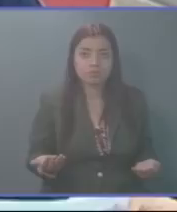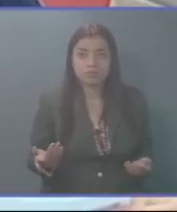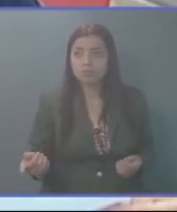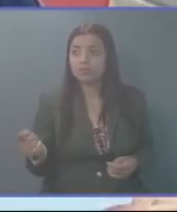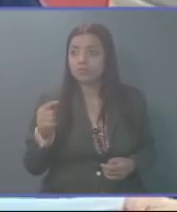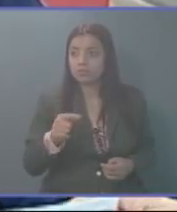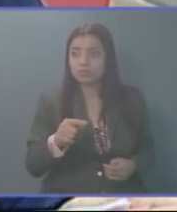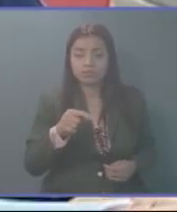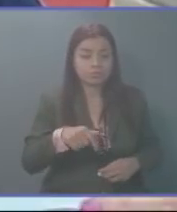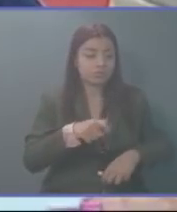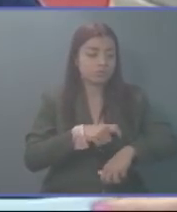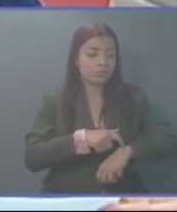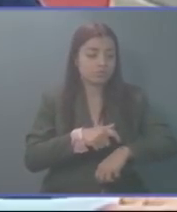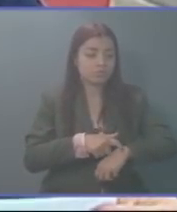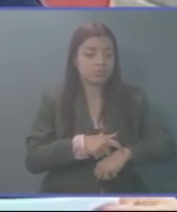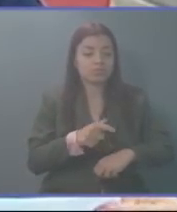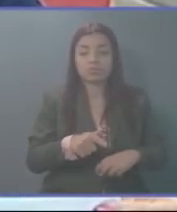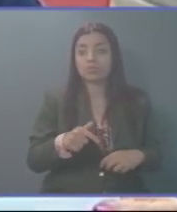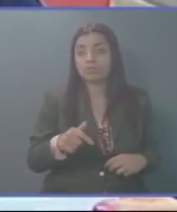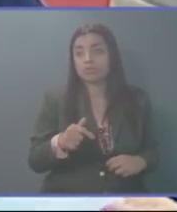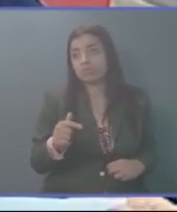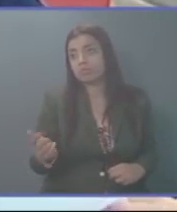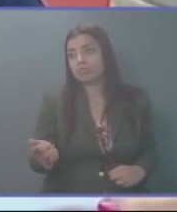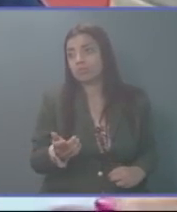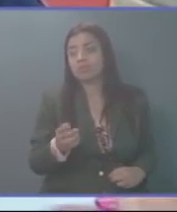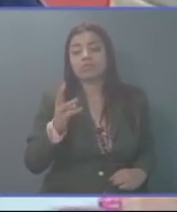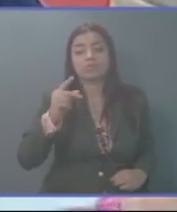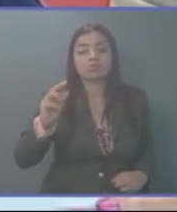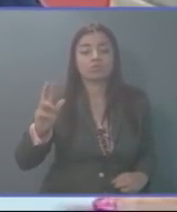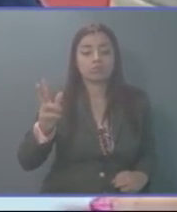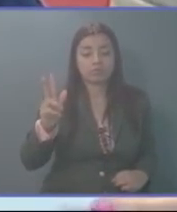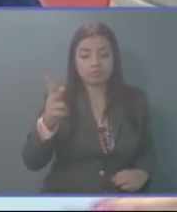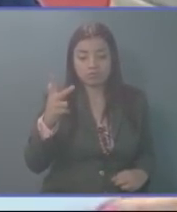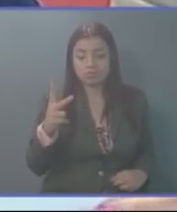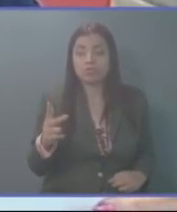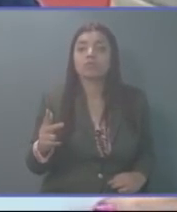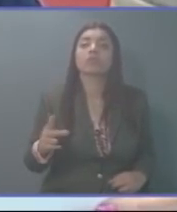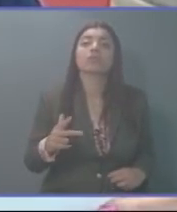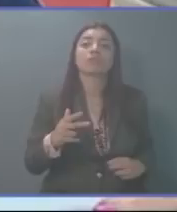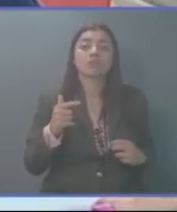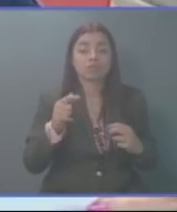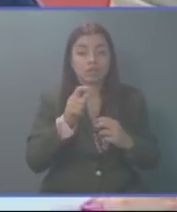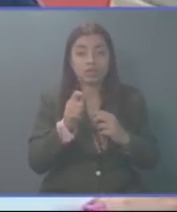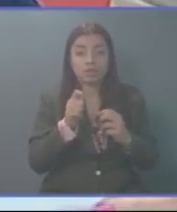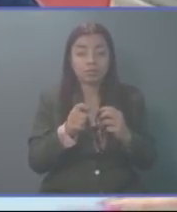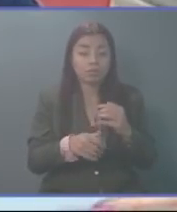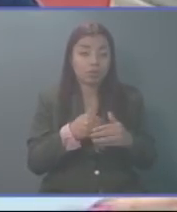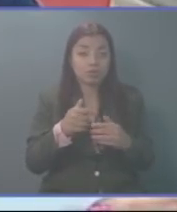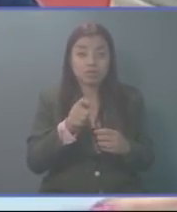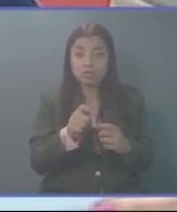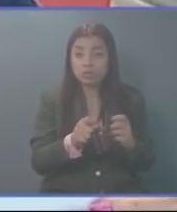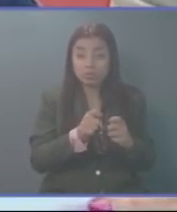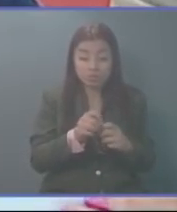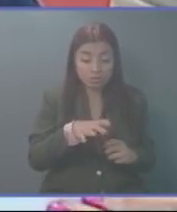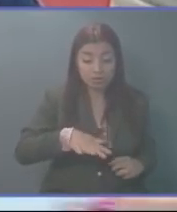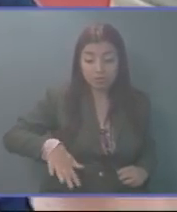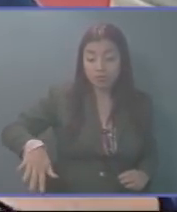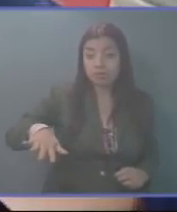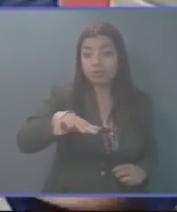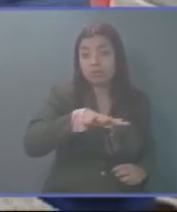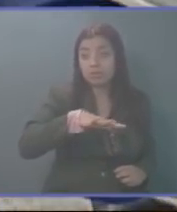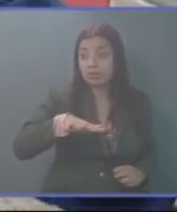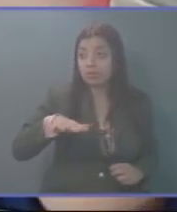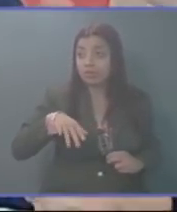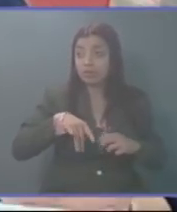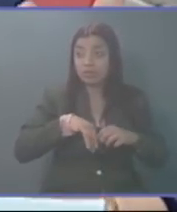estaban en ese momento y durante el evento. Número 3, el evento fue específicamente en una zona, ¿verdad? No